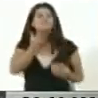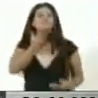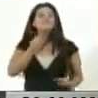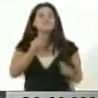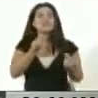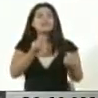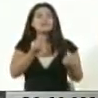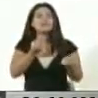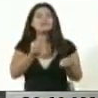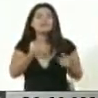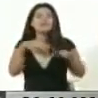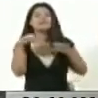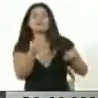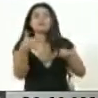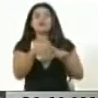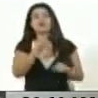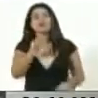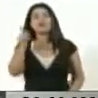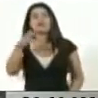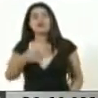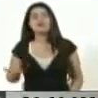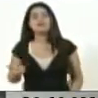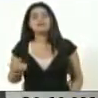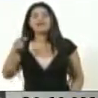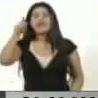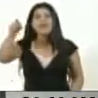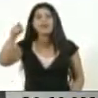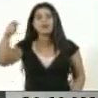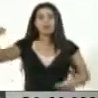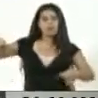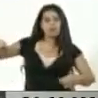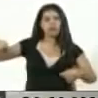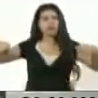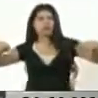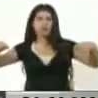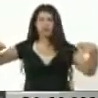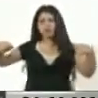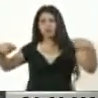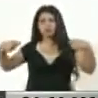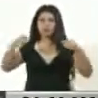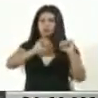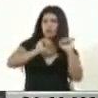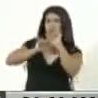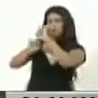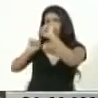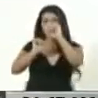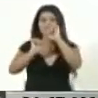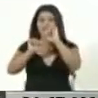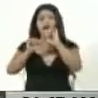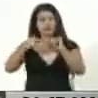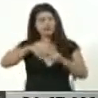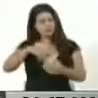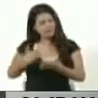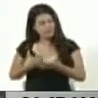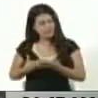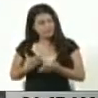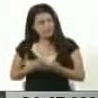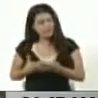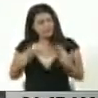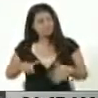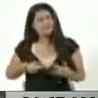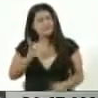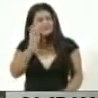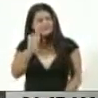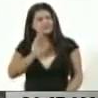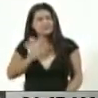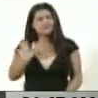la tenaza por todas las vías, y nosotros los venezolanos lo hemos vivido, Arín, con el bloqueo de cuentas, con los ataques que